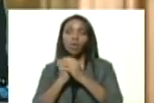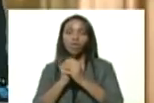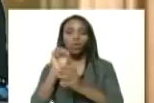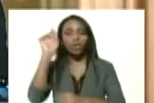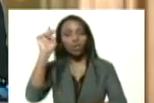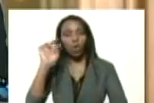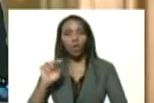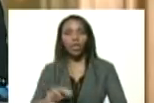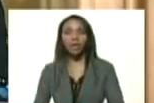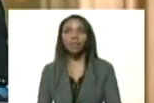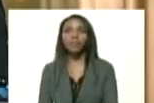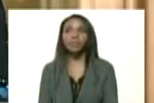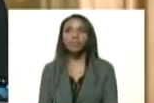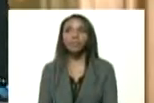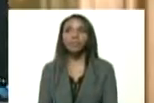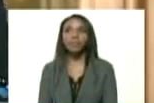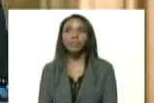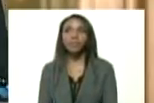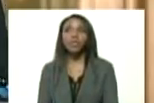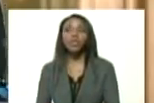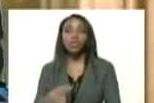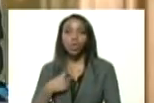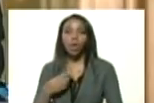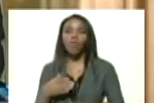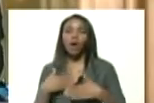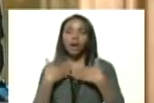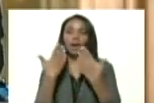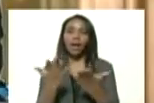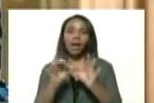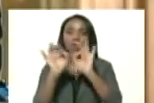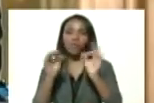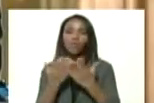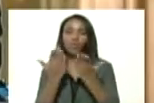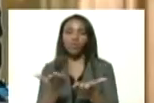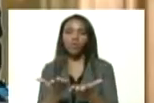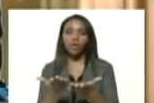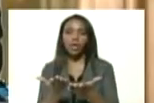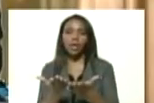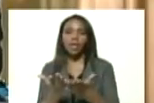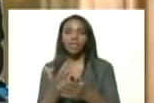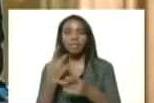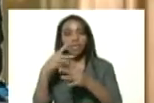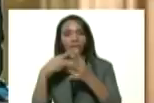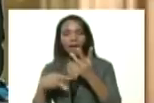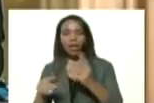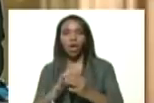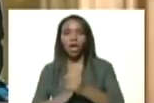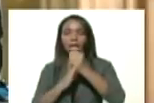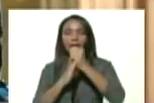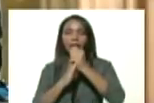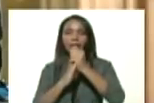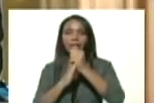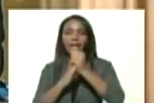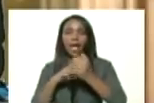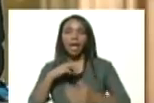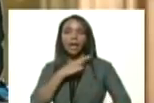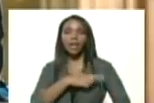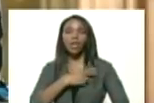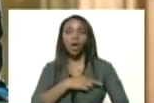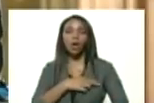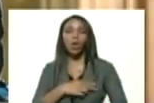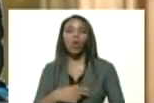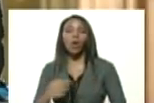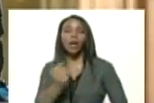días y yo les voy a regalar la oración de varios líderes religiosos católicos cristianos musulmanes